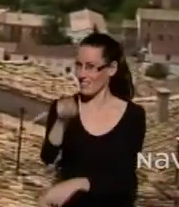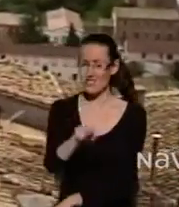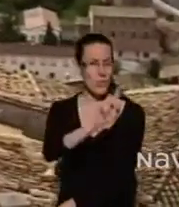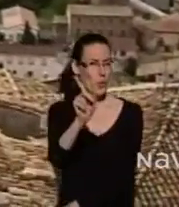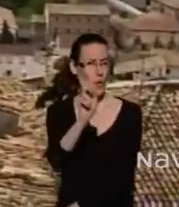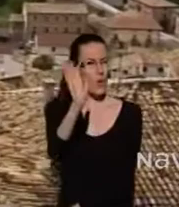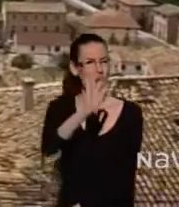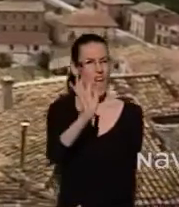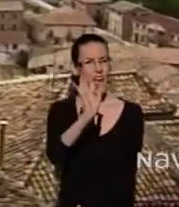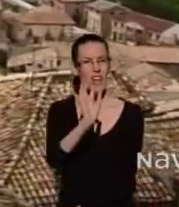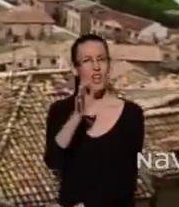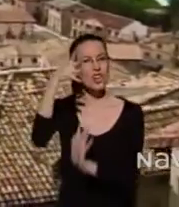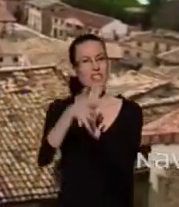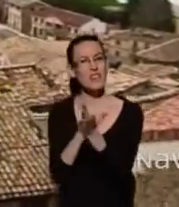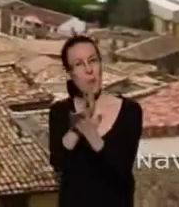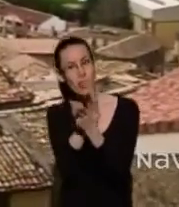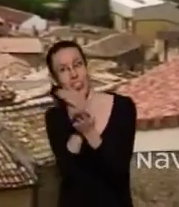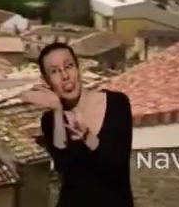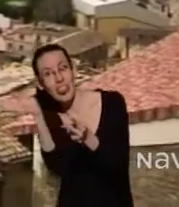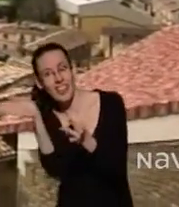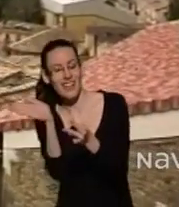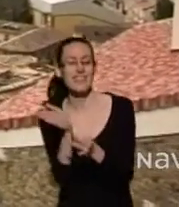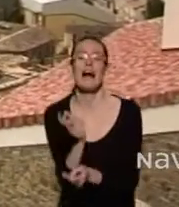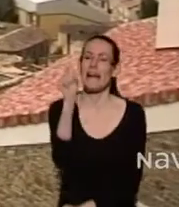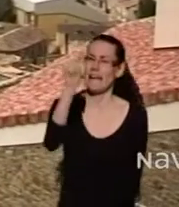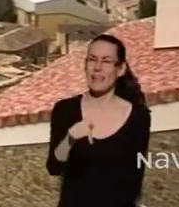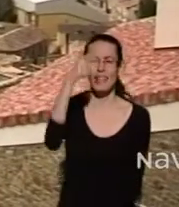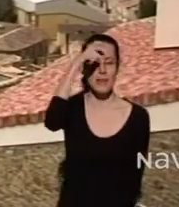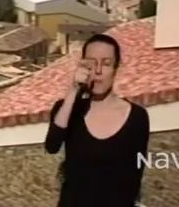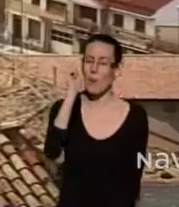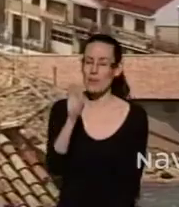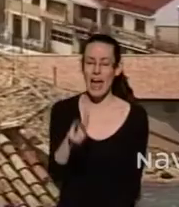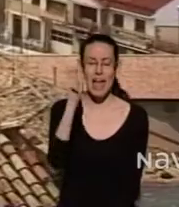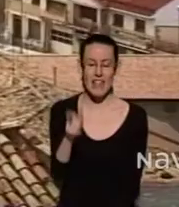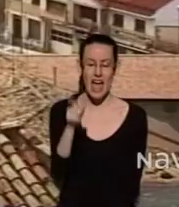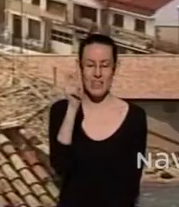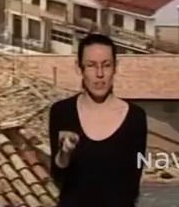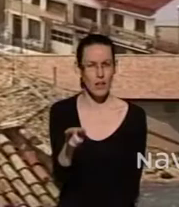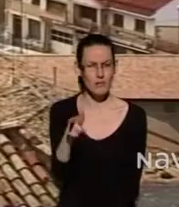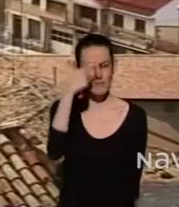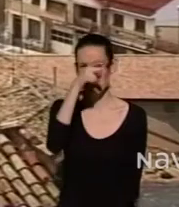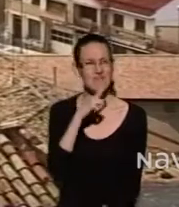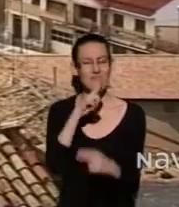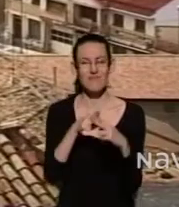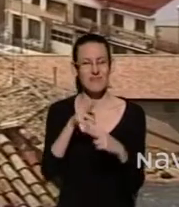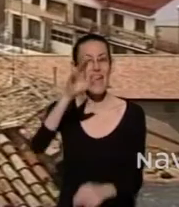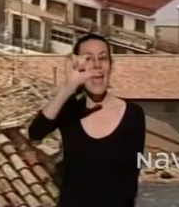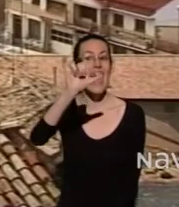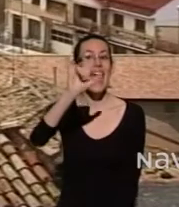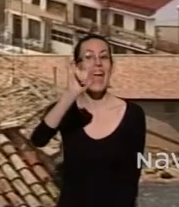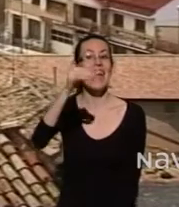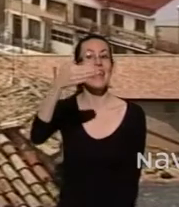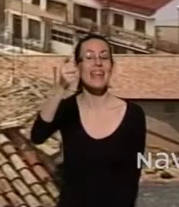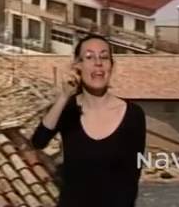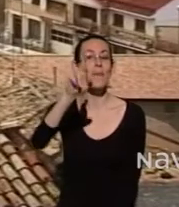doble significado. Algo que ocurre habitualmente en Aibar o Ibar. Esta villa es conocida como el